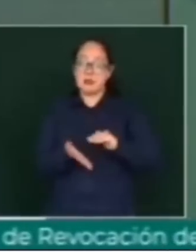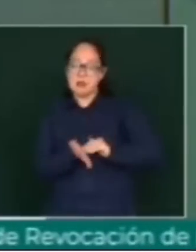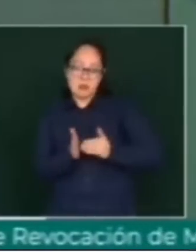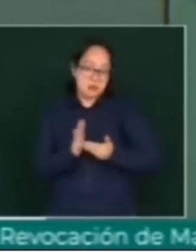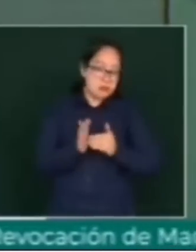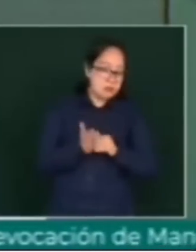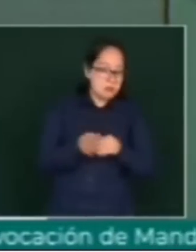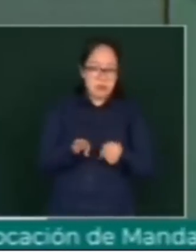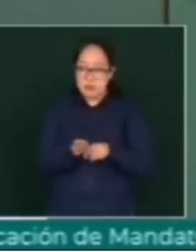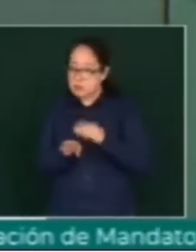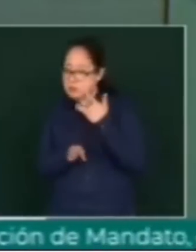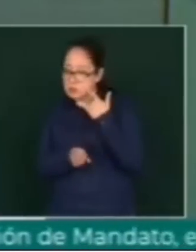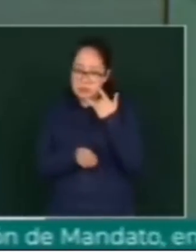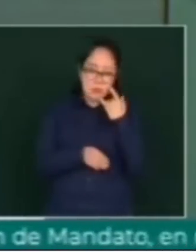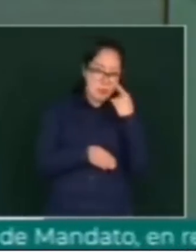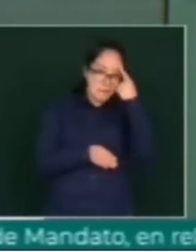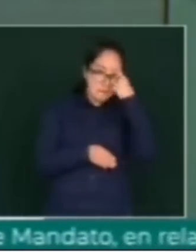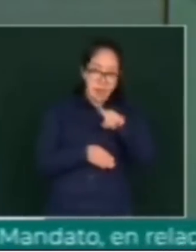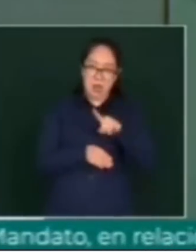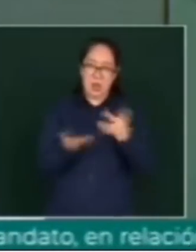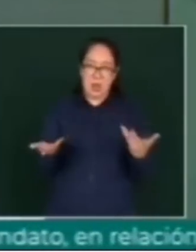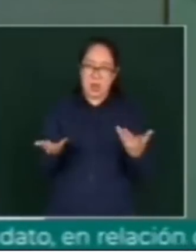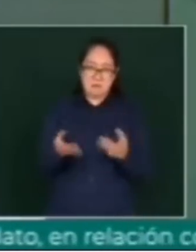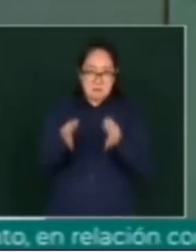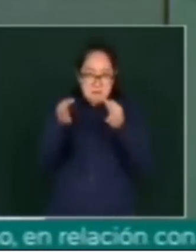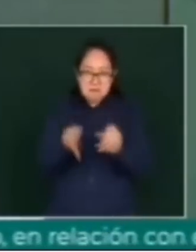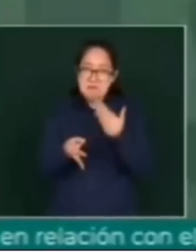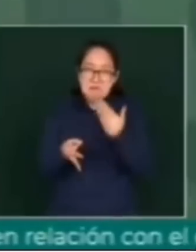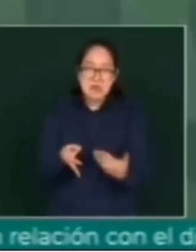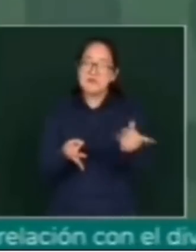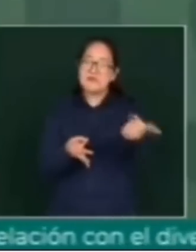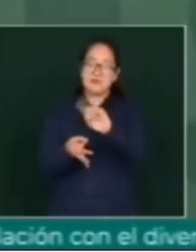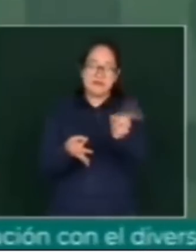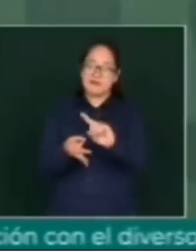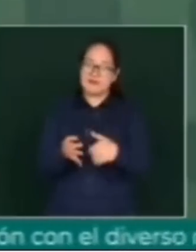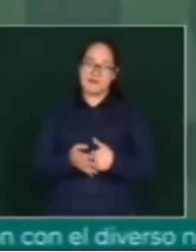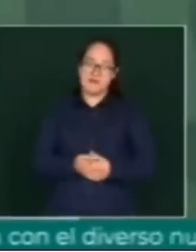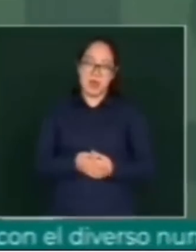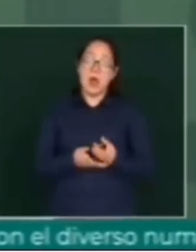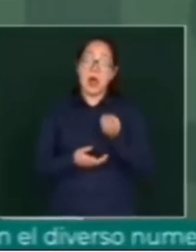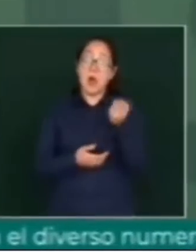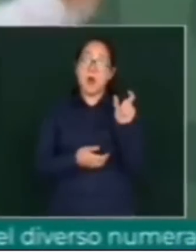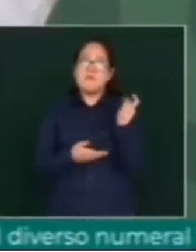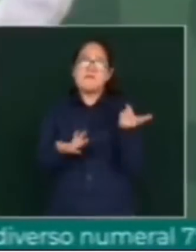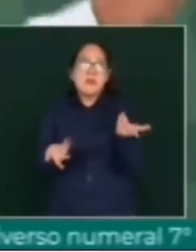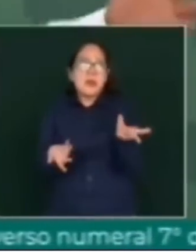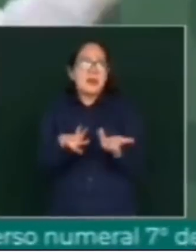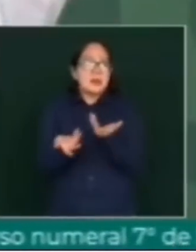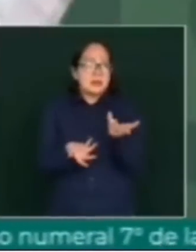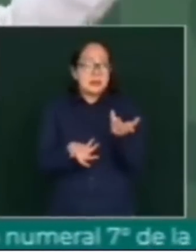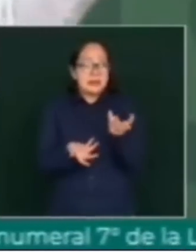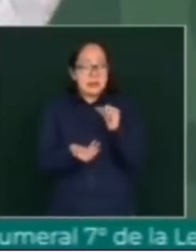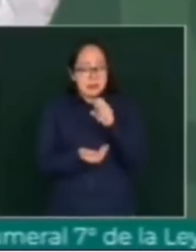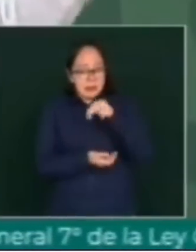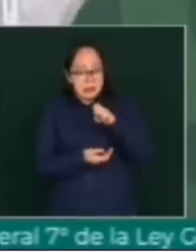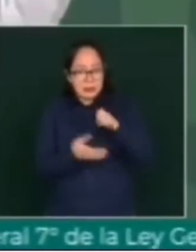dice que se sienten avasallados, que se sienten ultrajados los señores de la oposición. Amigos